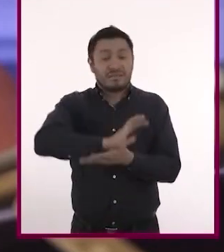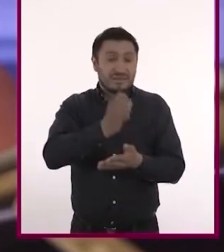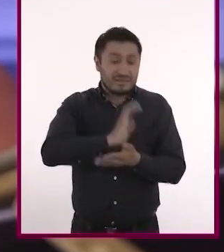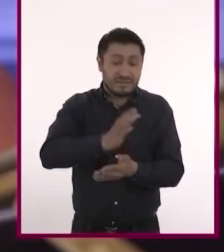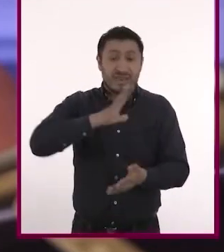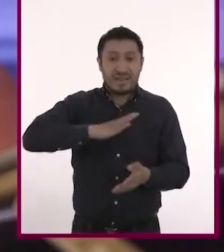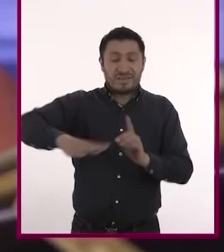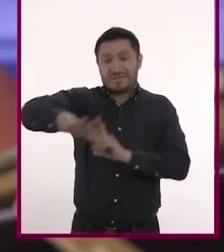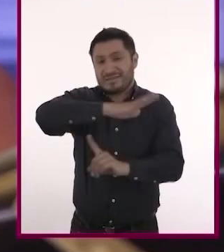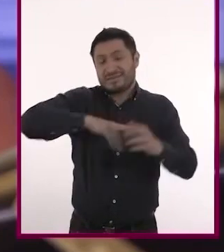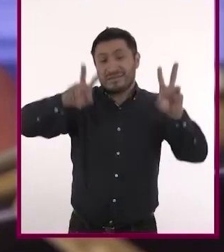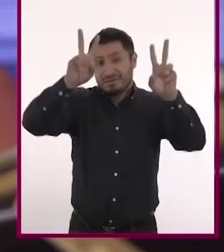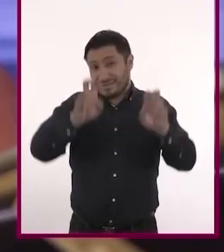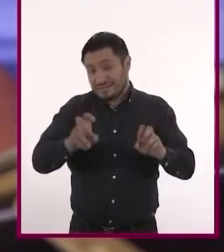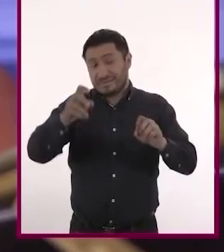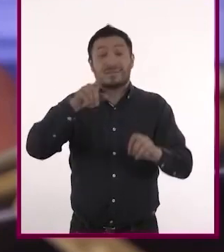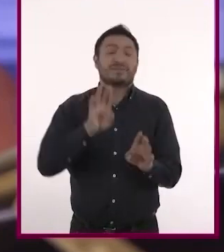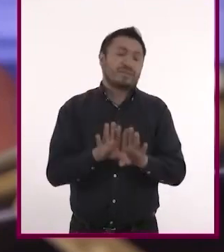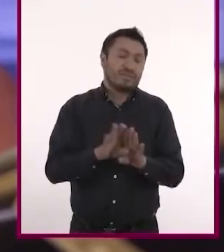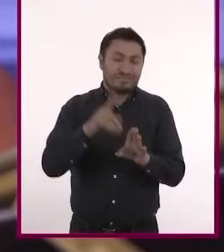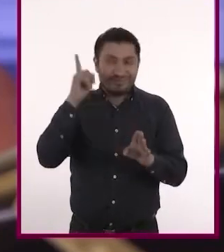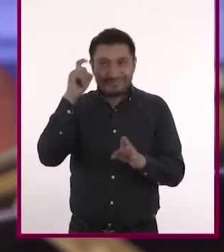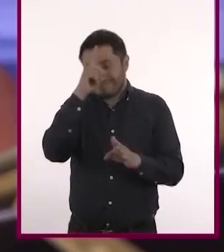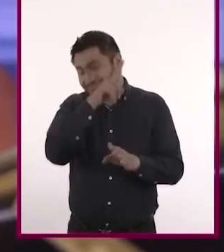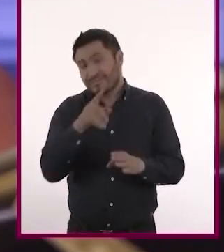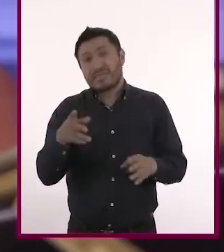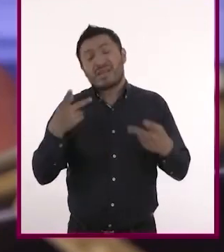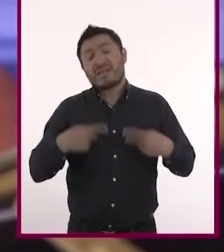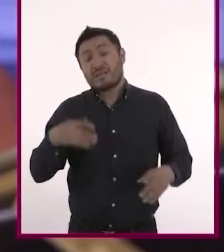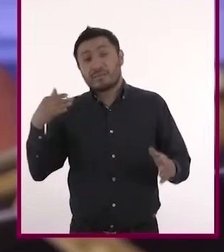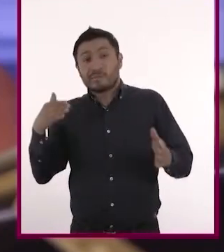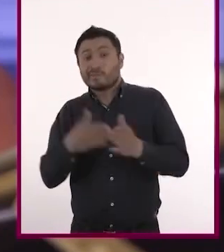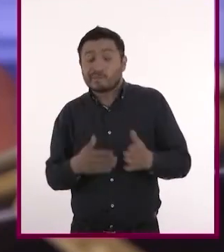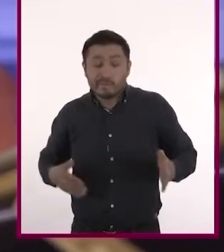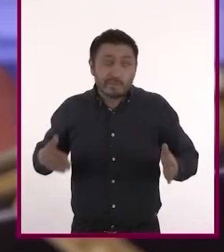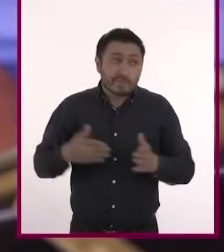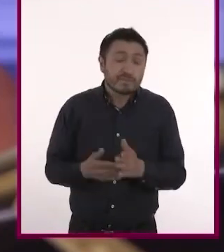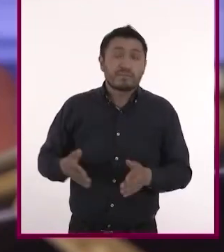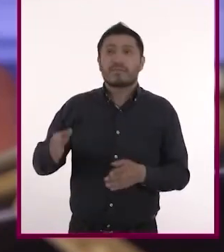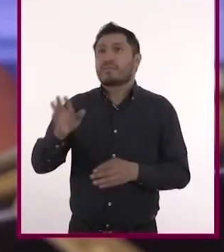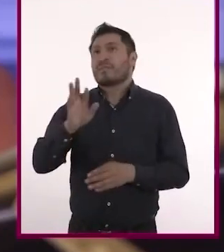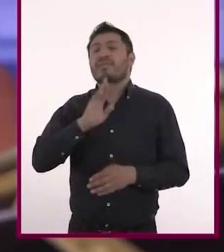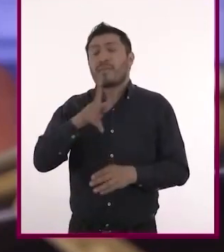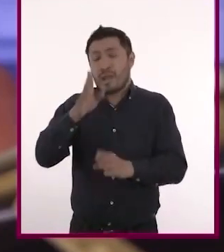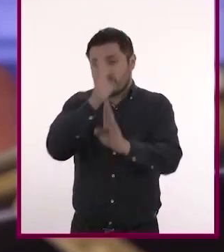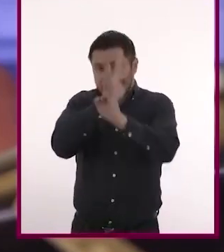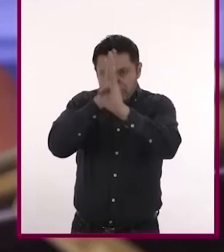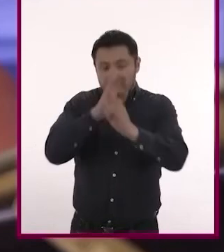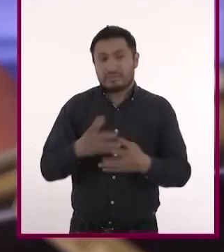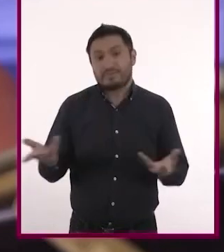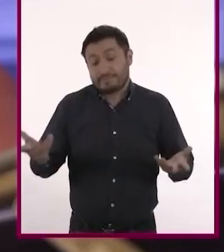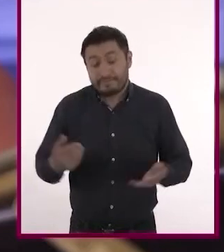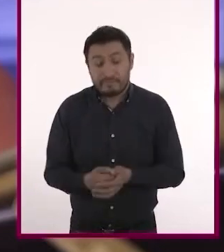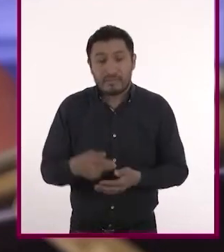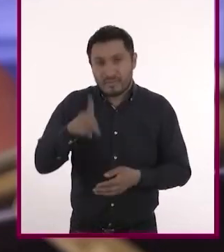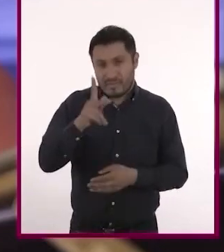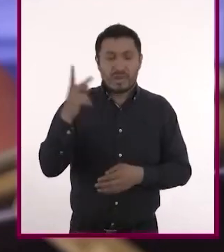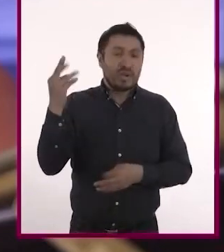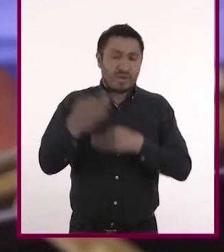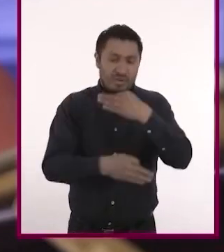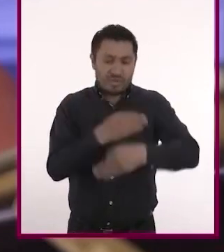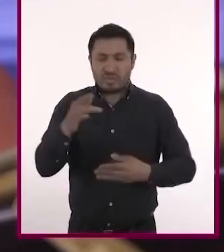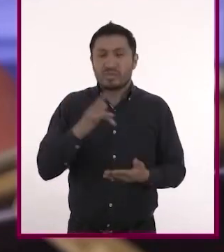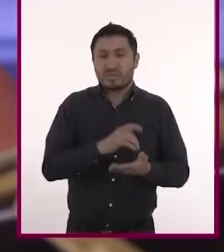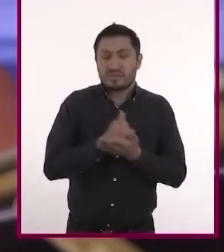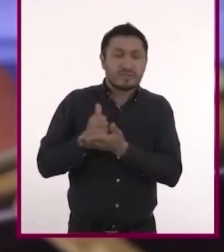existen alrededor de los trastornos mentales dificultan que las personas que los sufren reciban la atención y apoyo que necesitan. Pero todos y todas